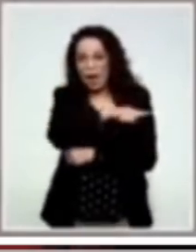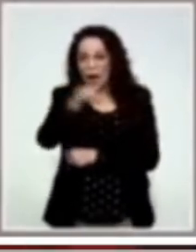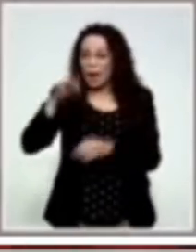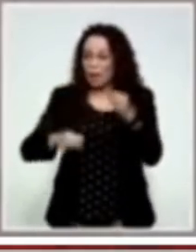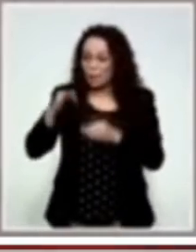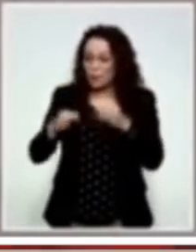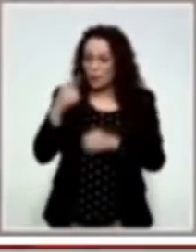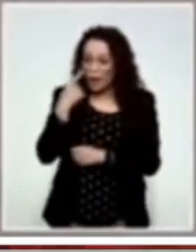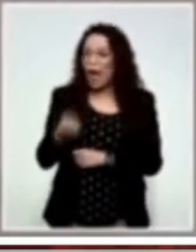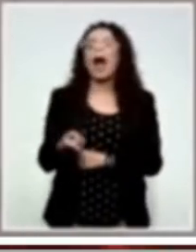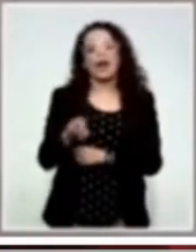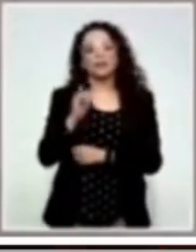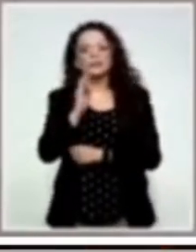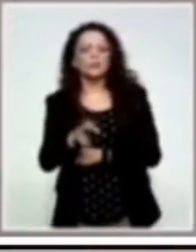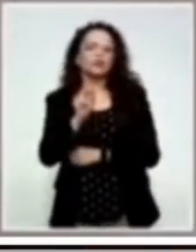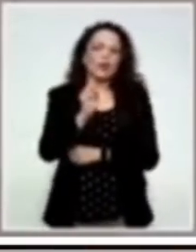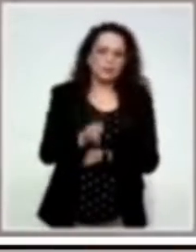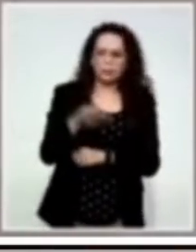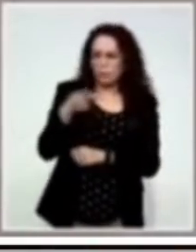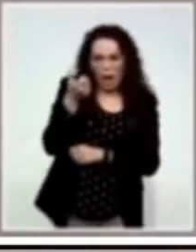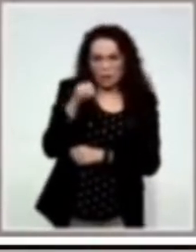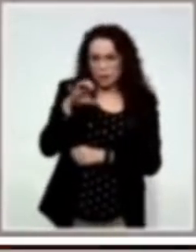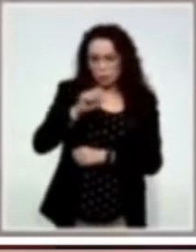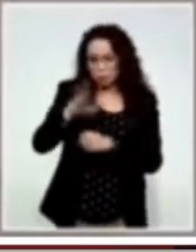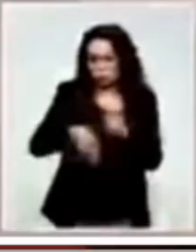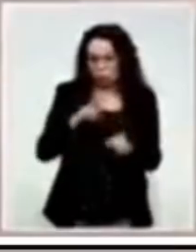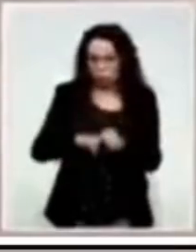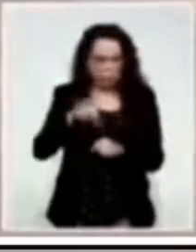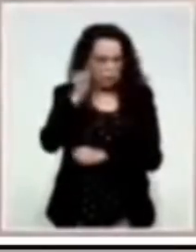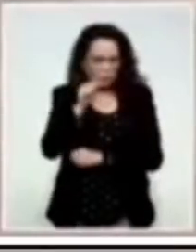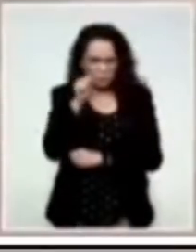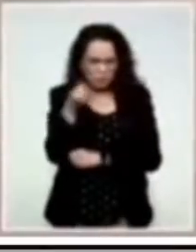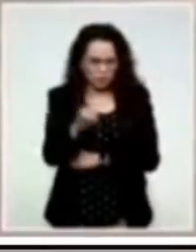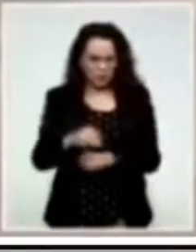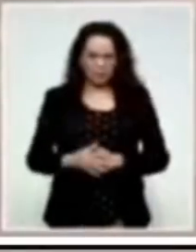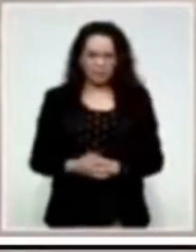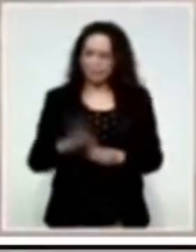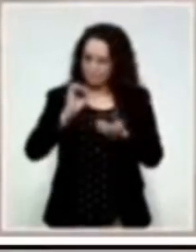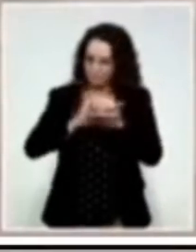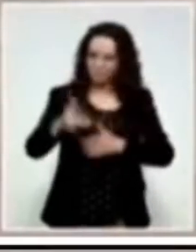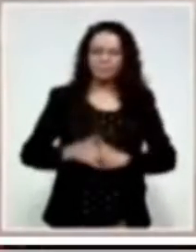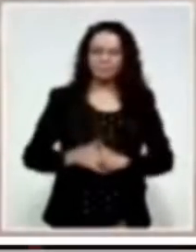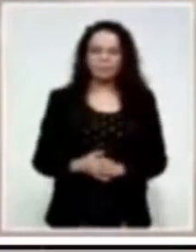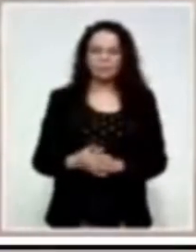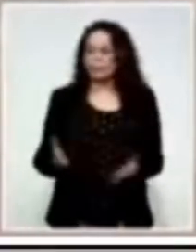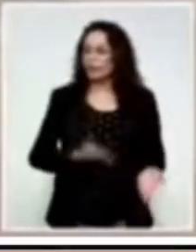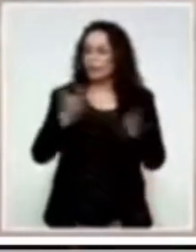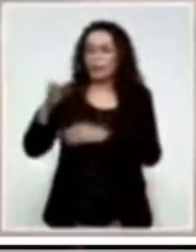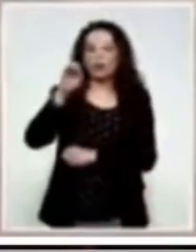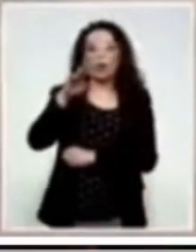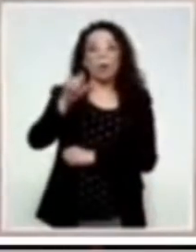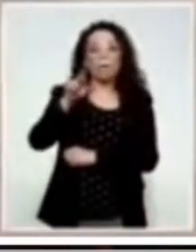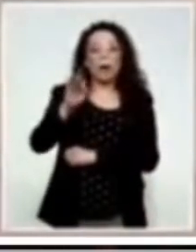en eso, es lo que siempre sucede. Muchas gracias. Gracias. Continuamos con Juan Omar Fierro de Proceso.